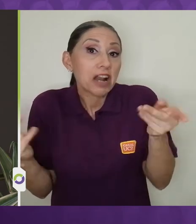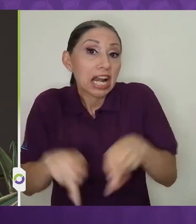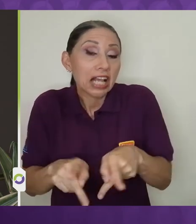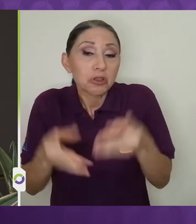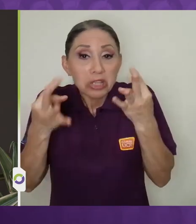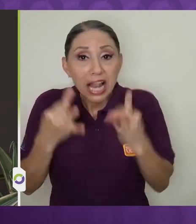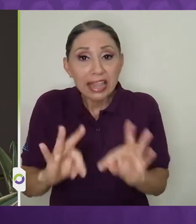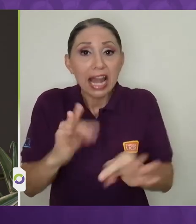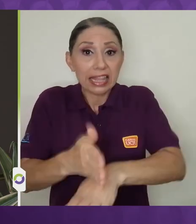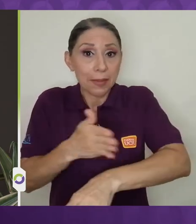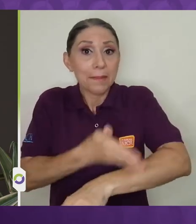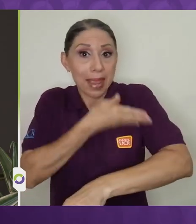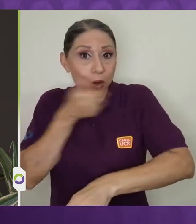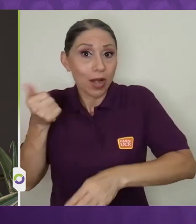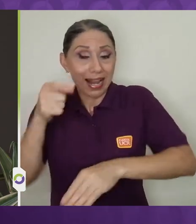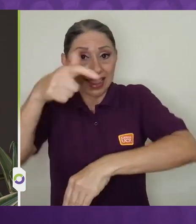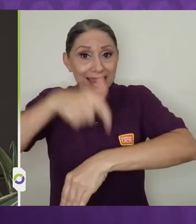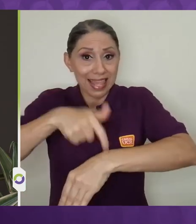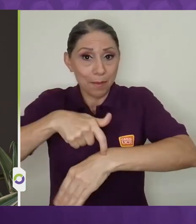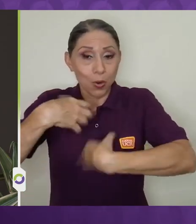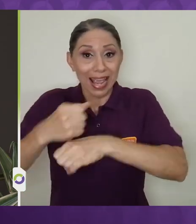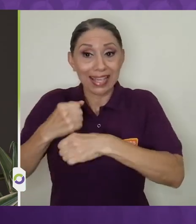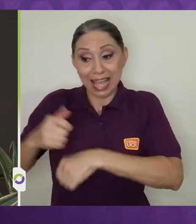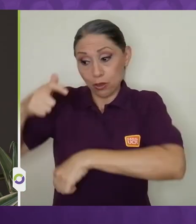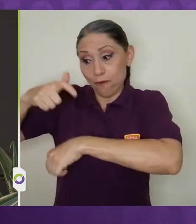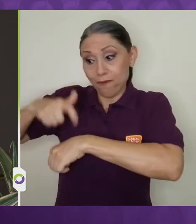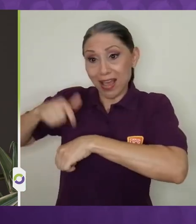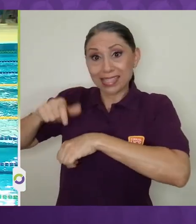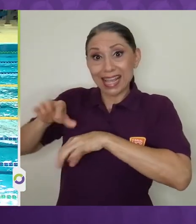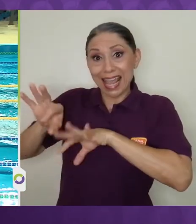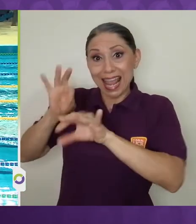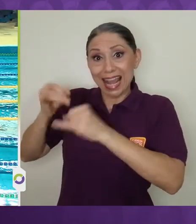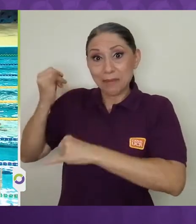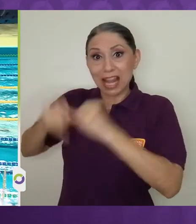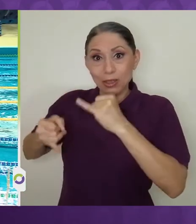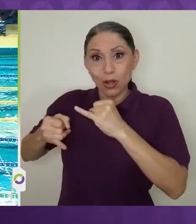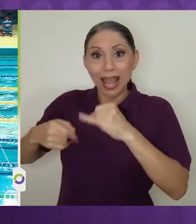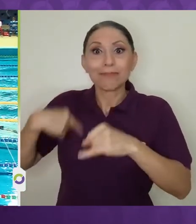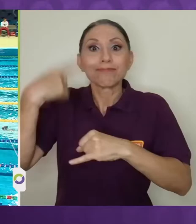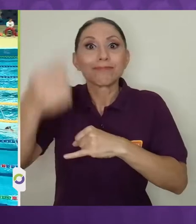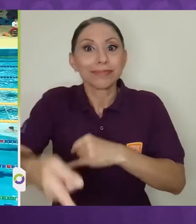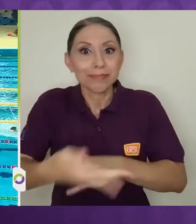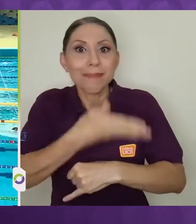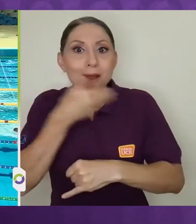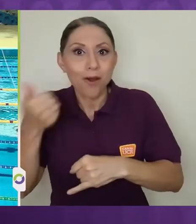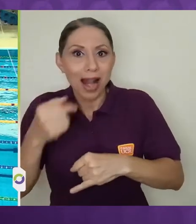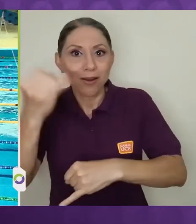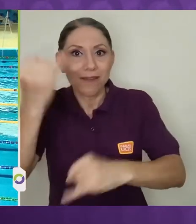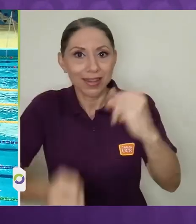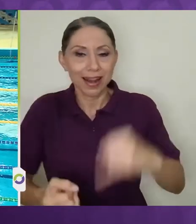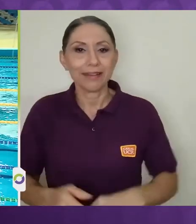caso, pues intentar mejorar el tiempo que haya hecho en la fase eliminatoria, intentar mejorarlo en la fase final.